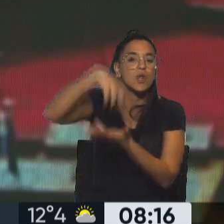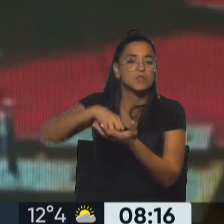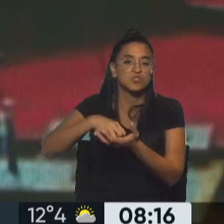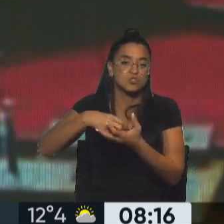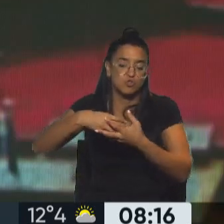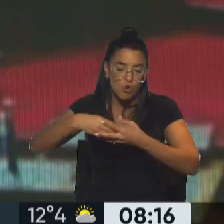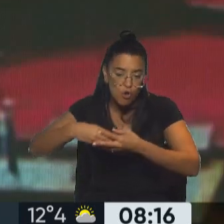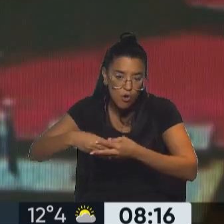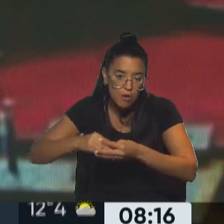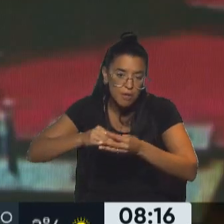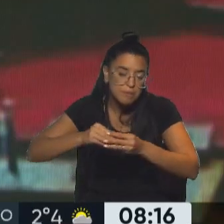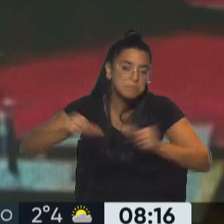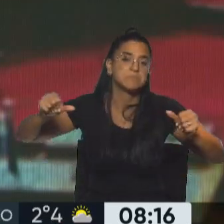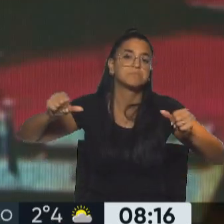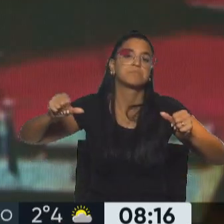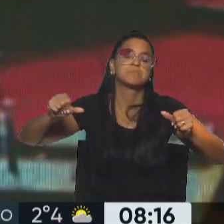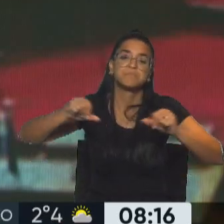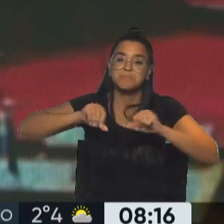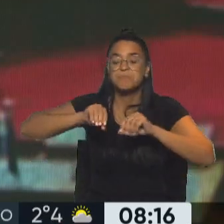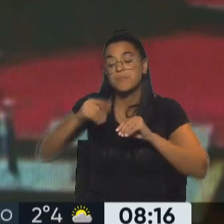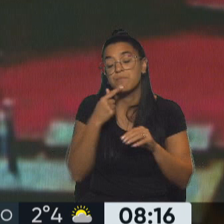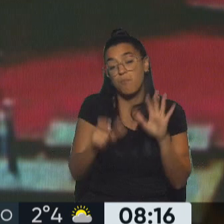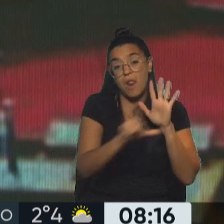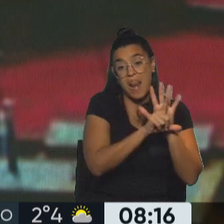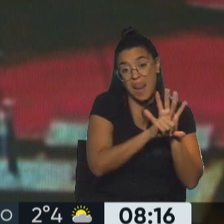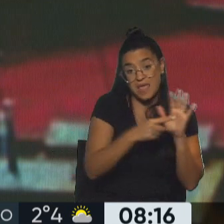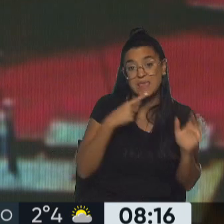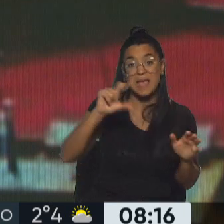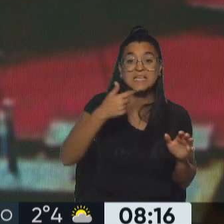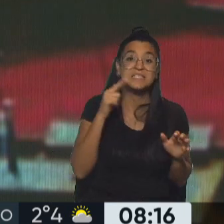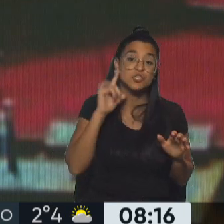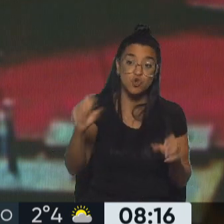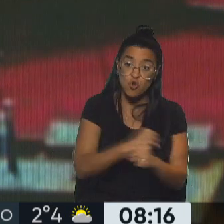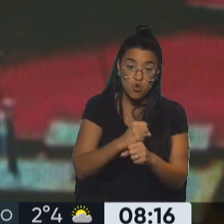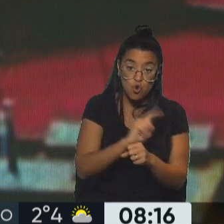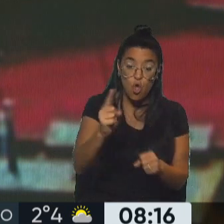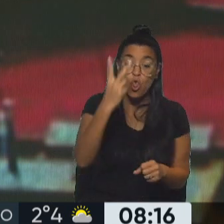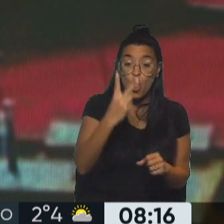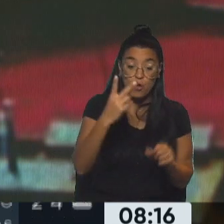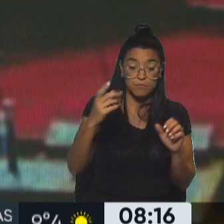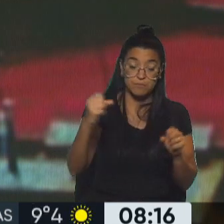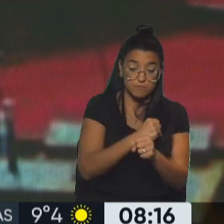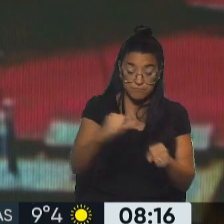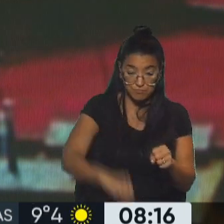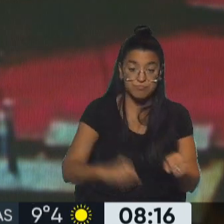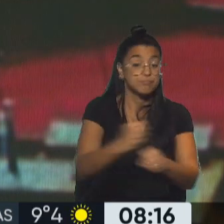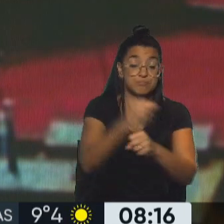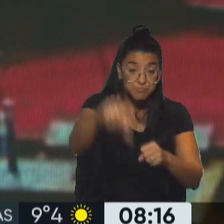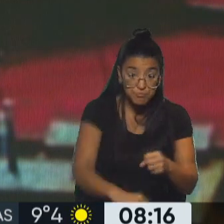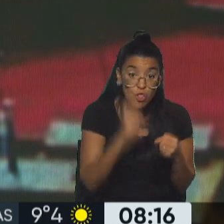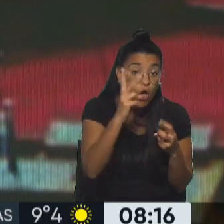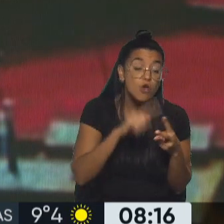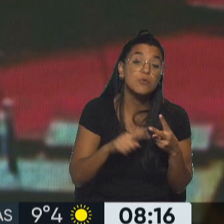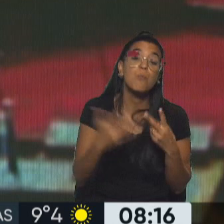Qué significa esto que si la ley que presenta Pedro Castillo no es aprobada durante dos veces esto puede llegar a